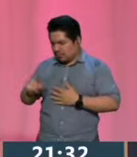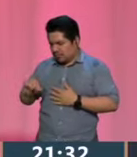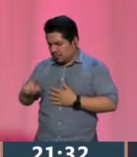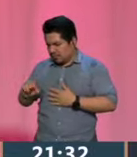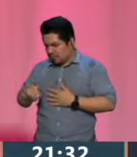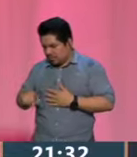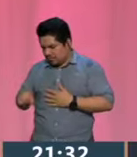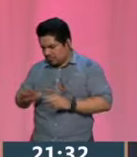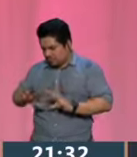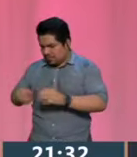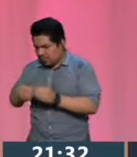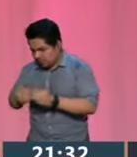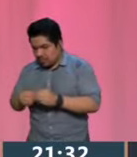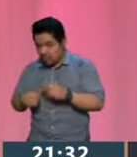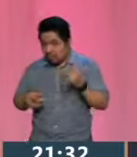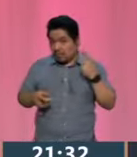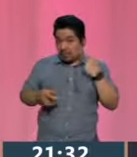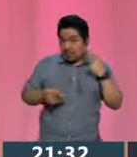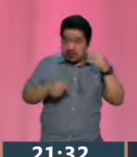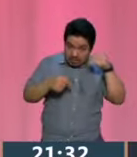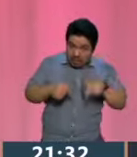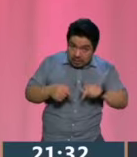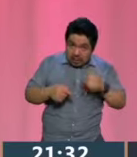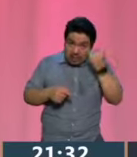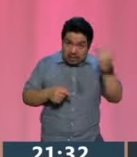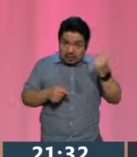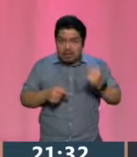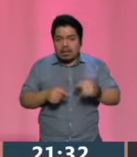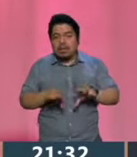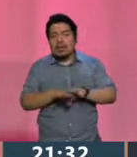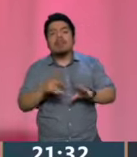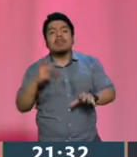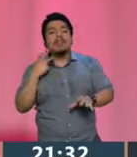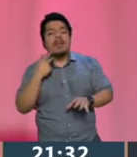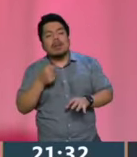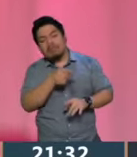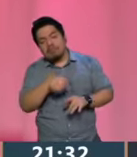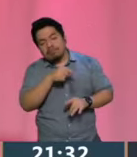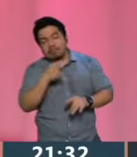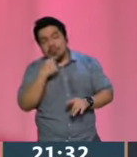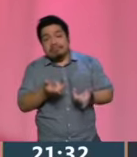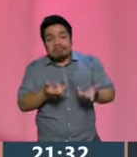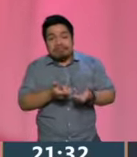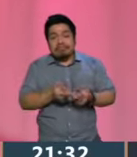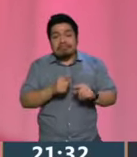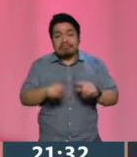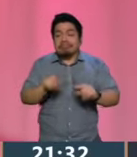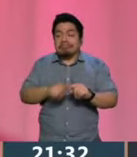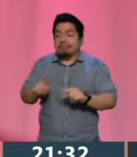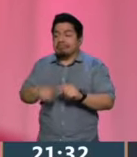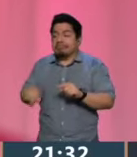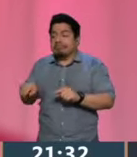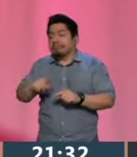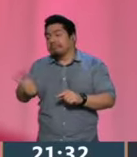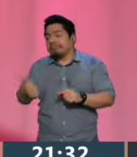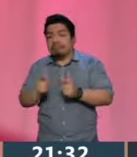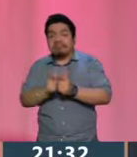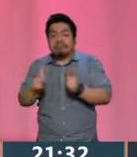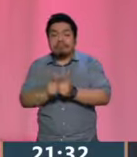politización que tiene esta capital es politizada. Y que ninguna opción política nos va